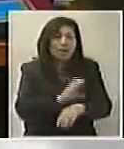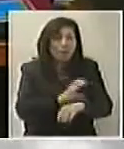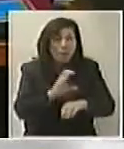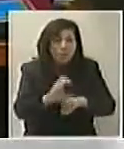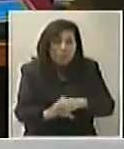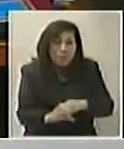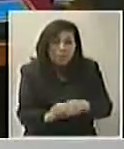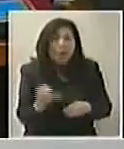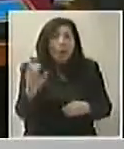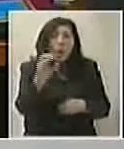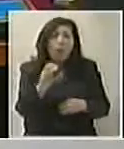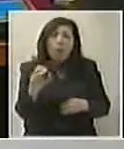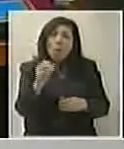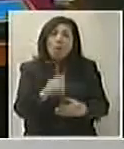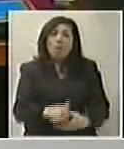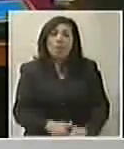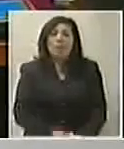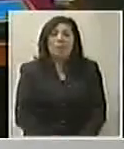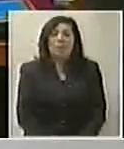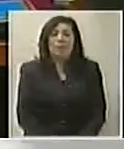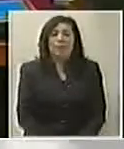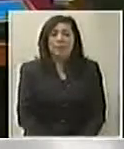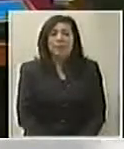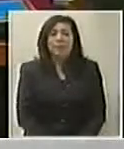Cajamarca o se ha...